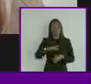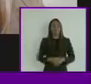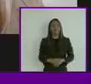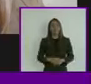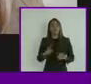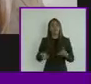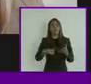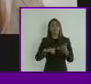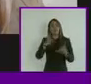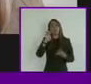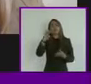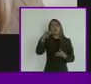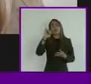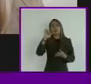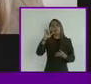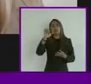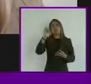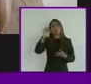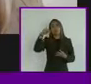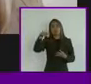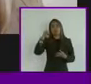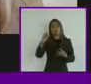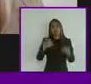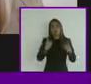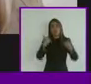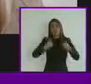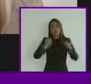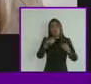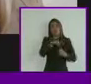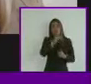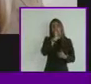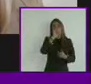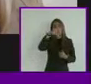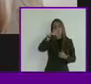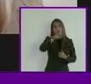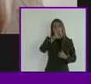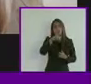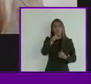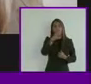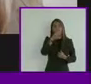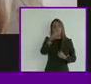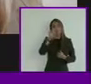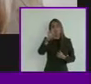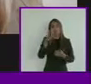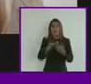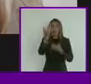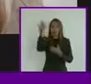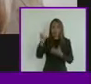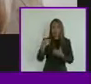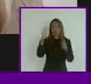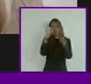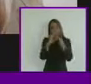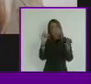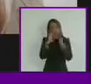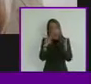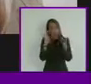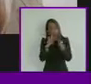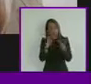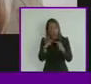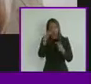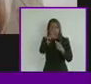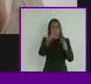a Diego Emiliano Bravo Pérez, una persona joven de Brigada INJUVE, con quien ya les comenté algo brevemente de manera informal. Tenemos programas